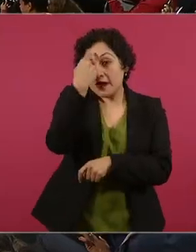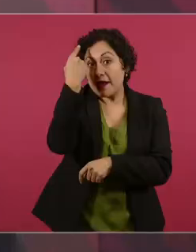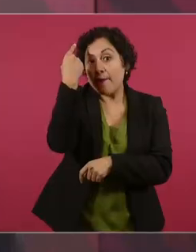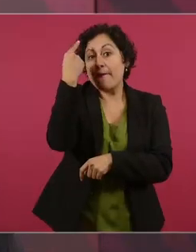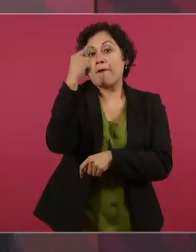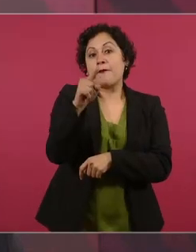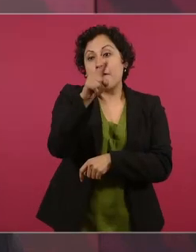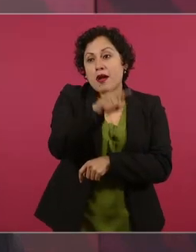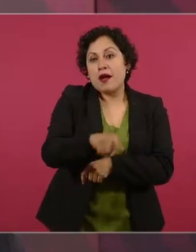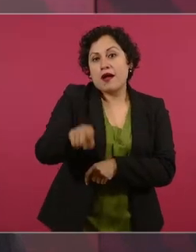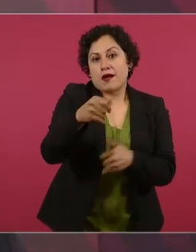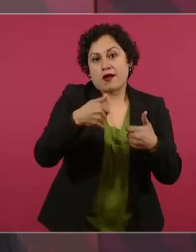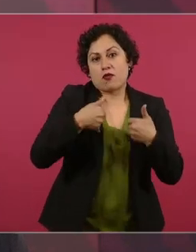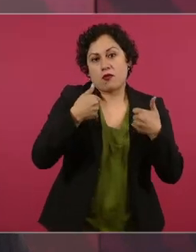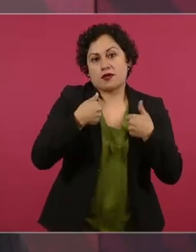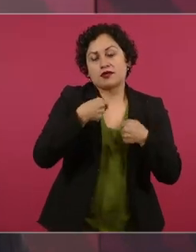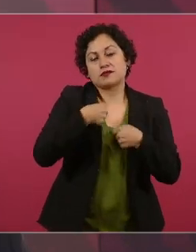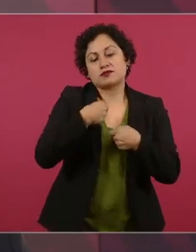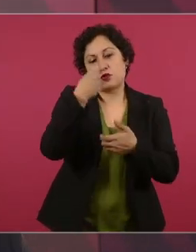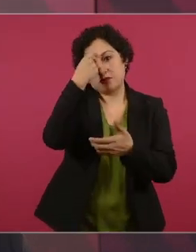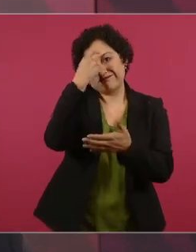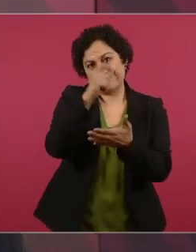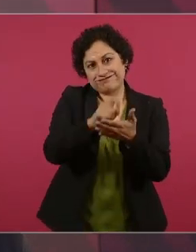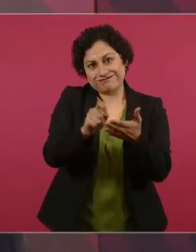se los estoy dedicando.